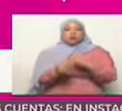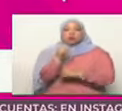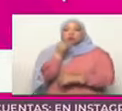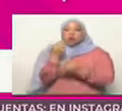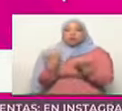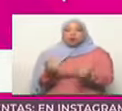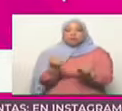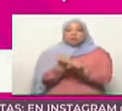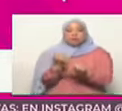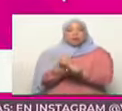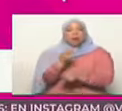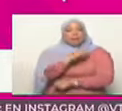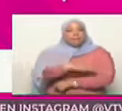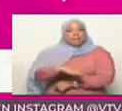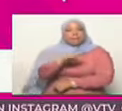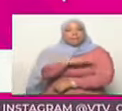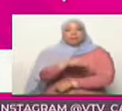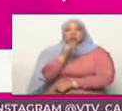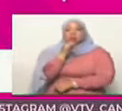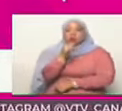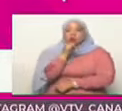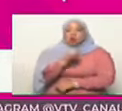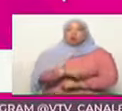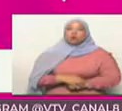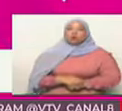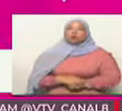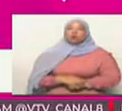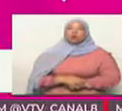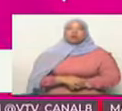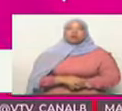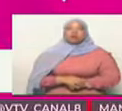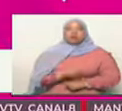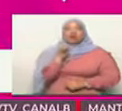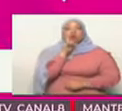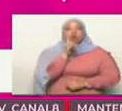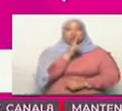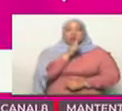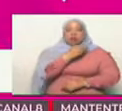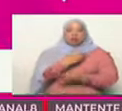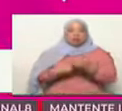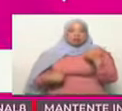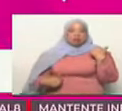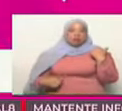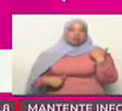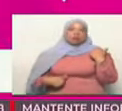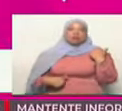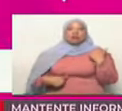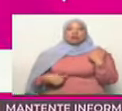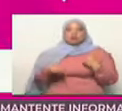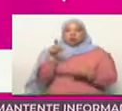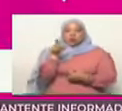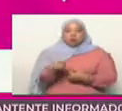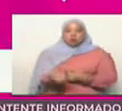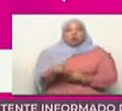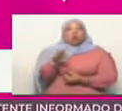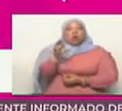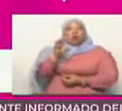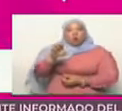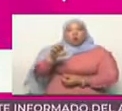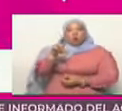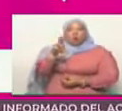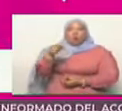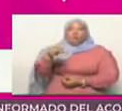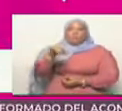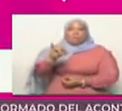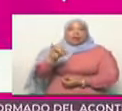tenemos una gran misión, la gran misión que lleva el nombre de nuestro gigante, Humberto Fernández Morán. ¿Qué dice